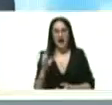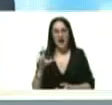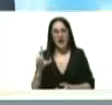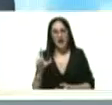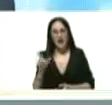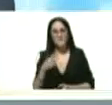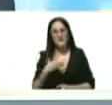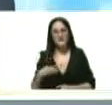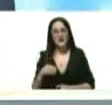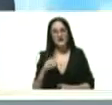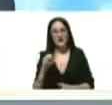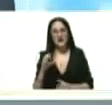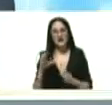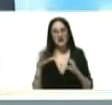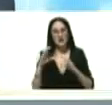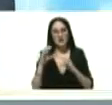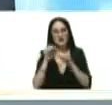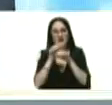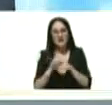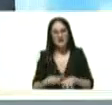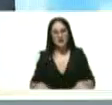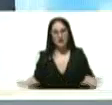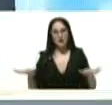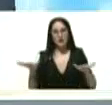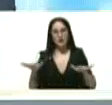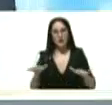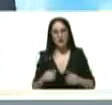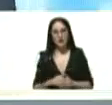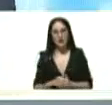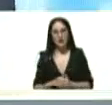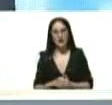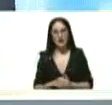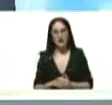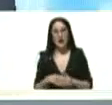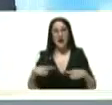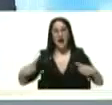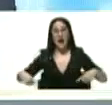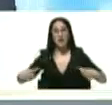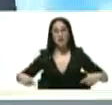presidente de la Cámara Nacional de Distribuidores de Cauchos.